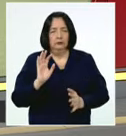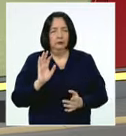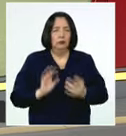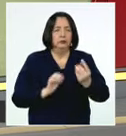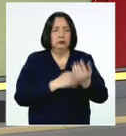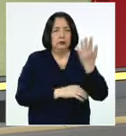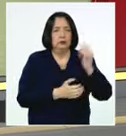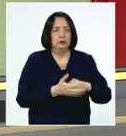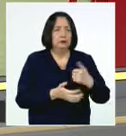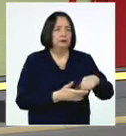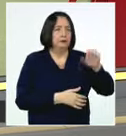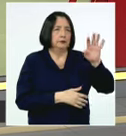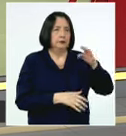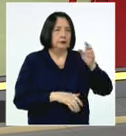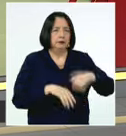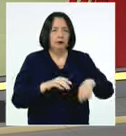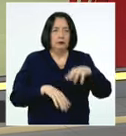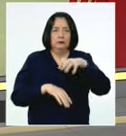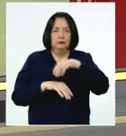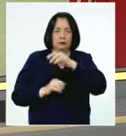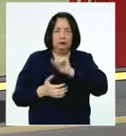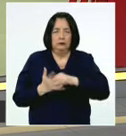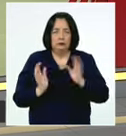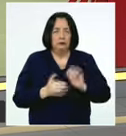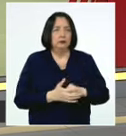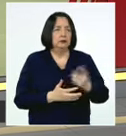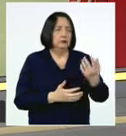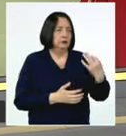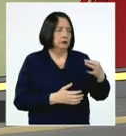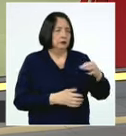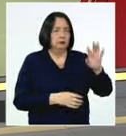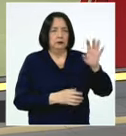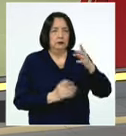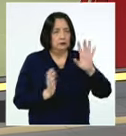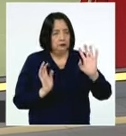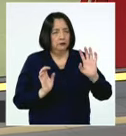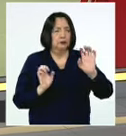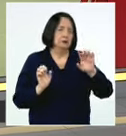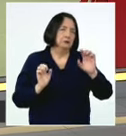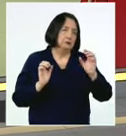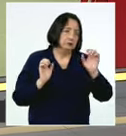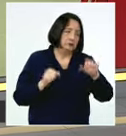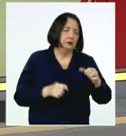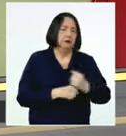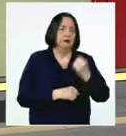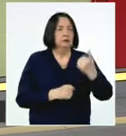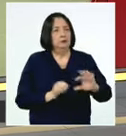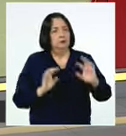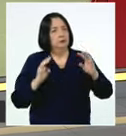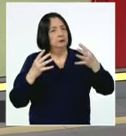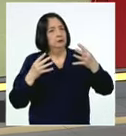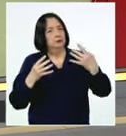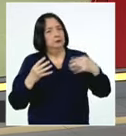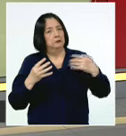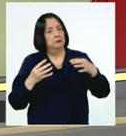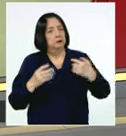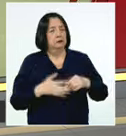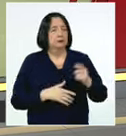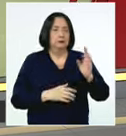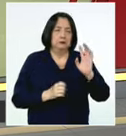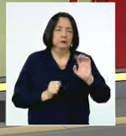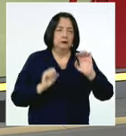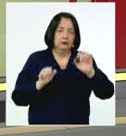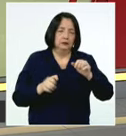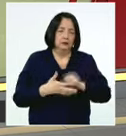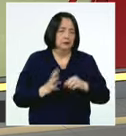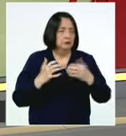temprano. Inglaterra va a enfrentar a tres suizas, llegando Inglaterra siempre con el favoritismo, pero son cuartos de final, es mata-mata, es un